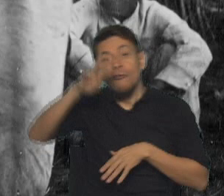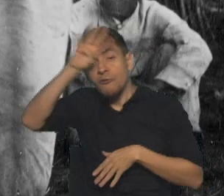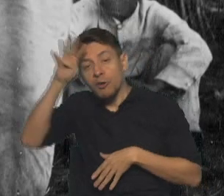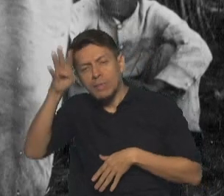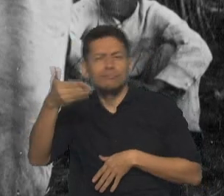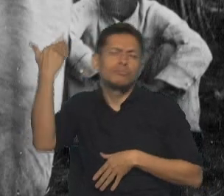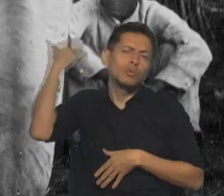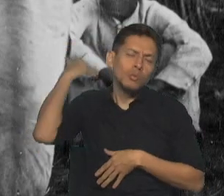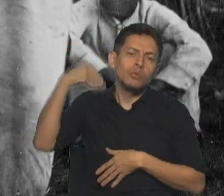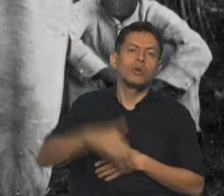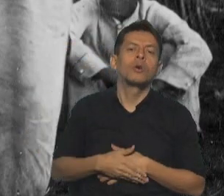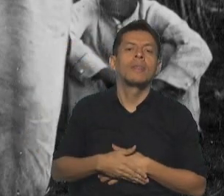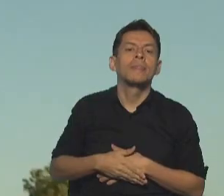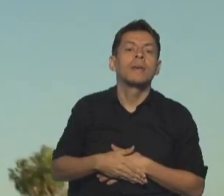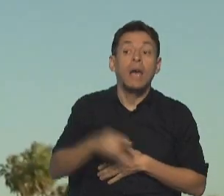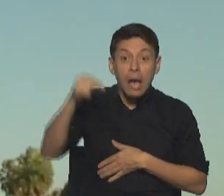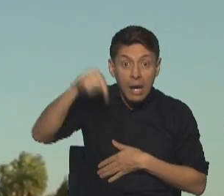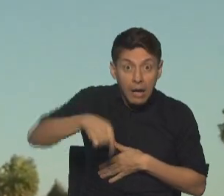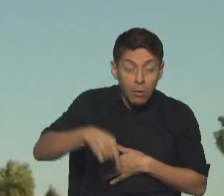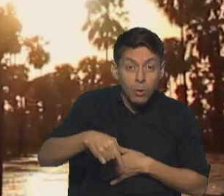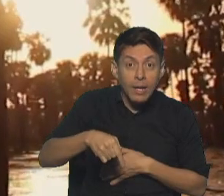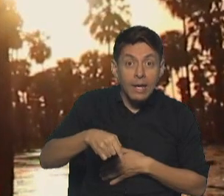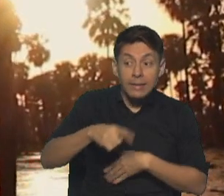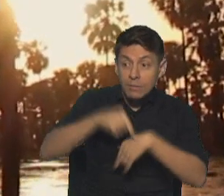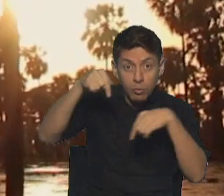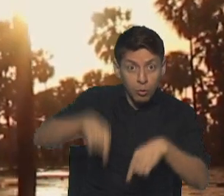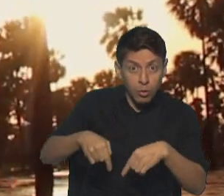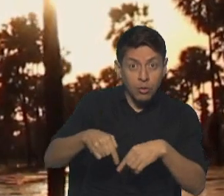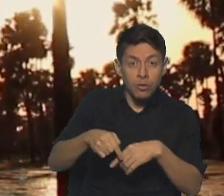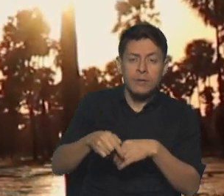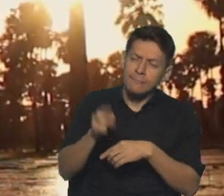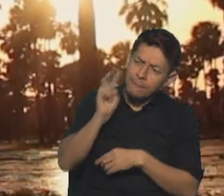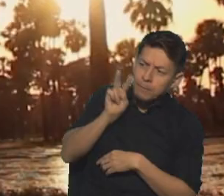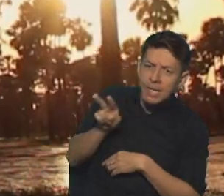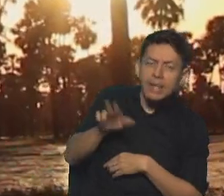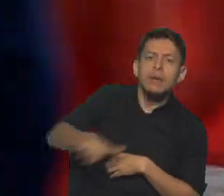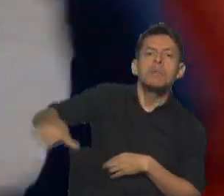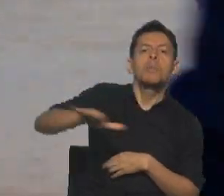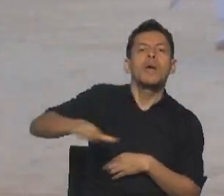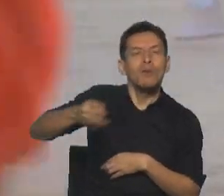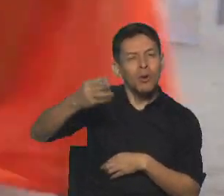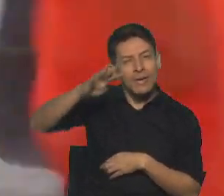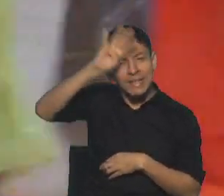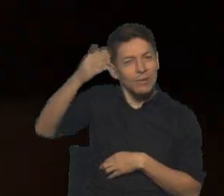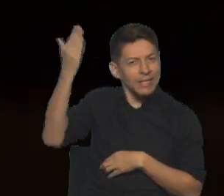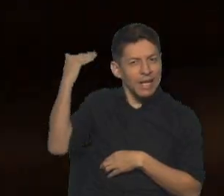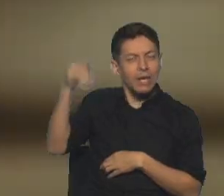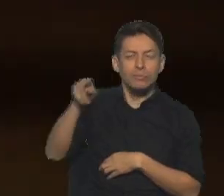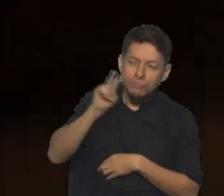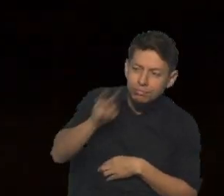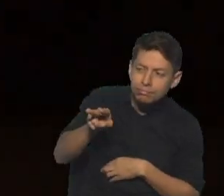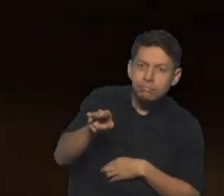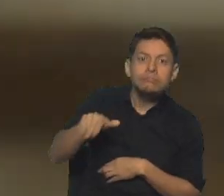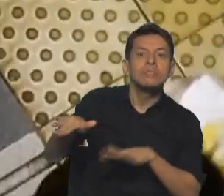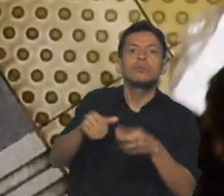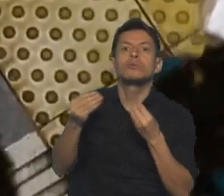a mostrar, hecha en tiempo real, ahora, en la actualidad, bueno, una mirada sobre lo que son los pueblos originarios y también, si se quiere,